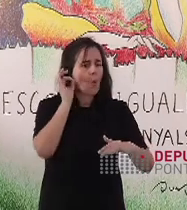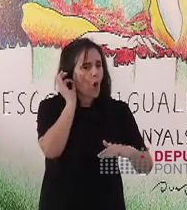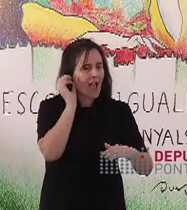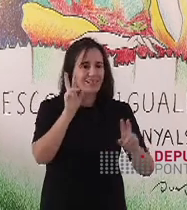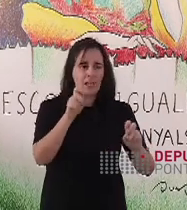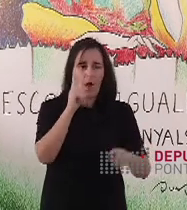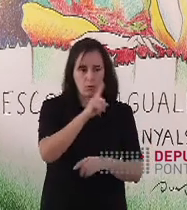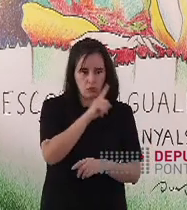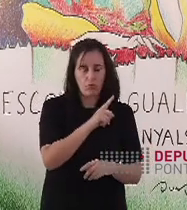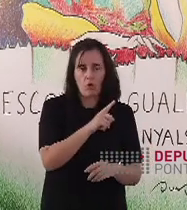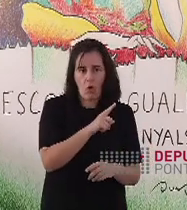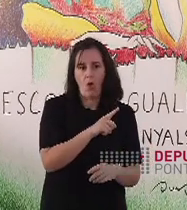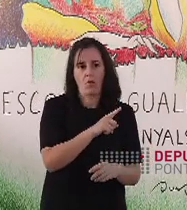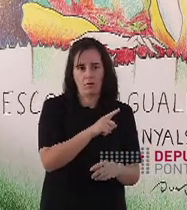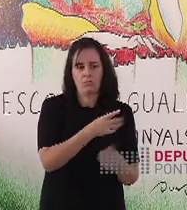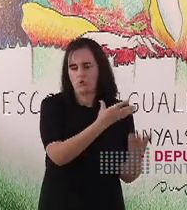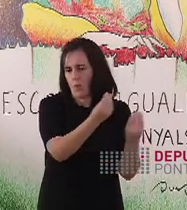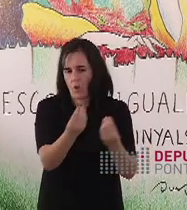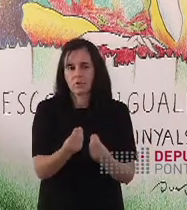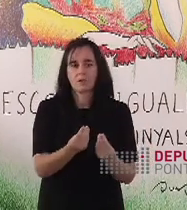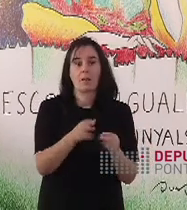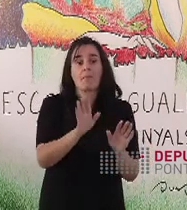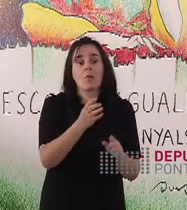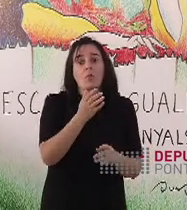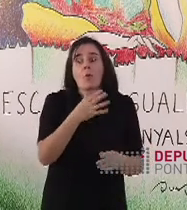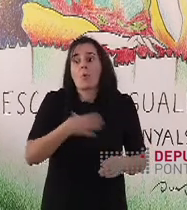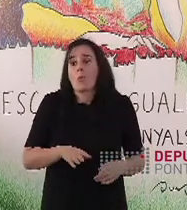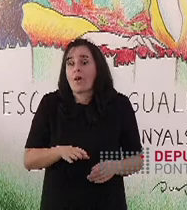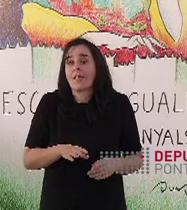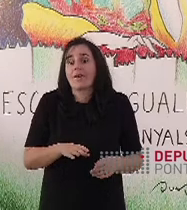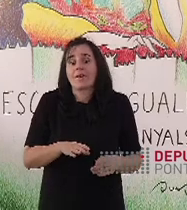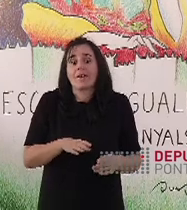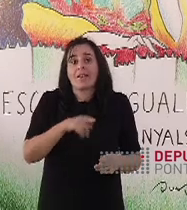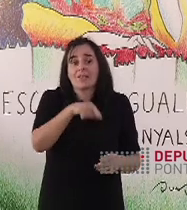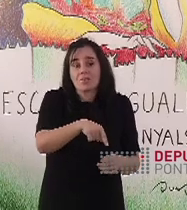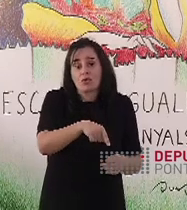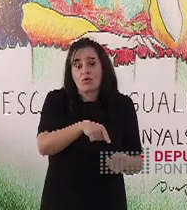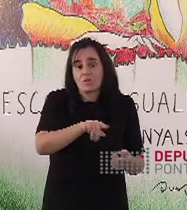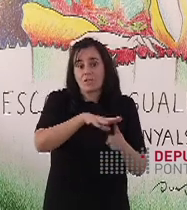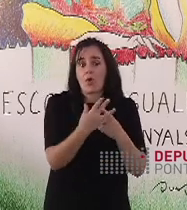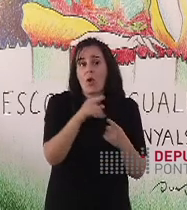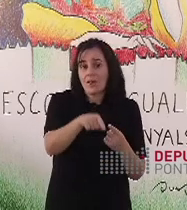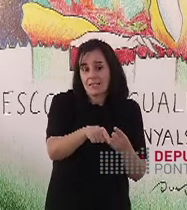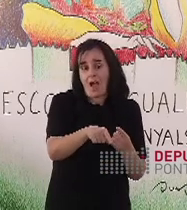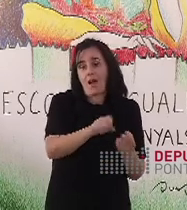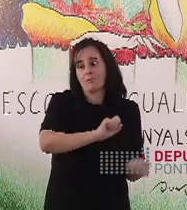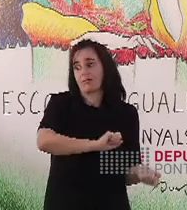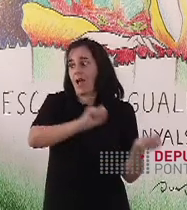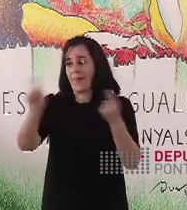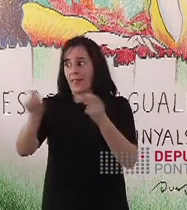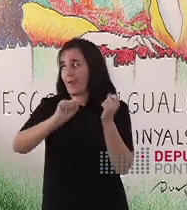de prostitución, que é onde se poden detectar estas situacións. Pero cada vez máis isto tase trasladando. Cada vez máis, como se dicía